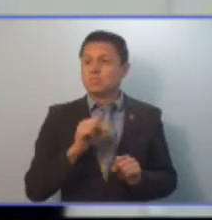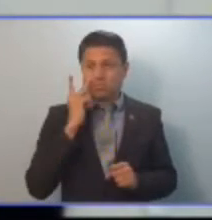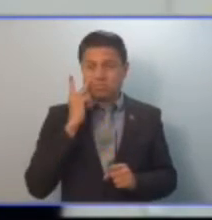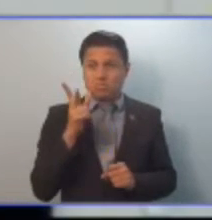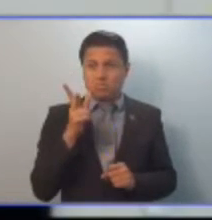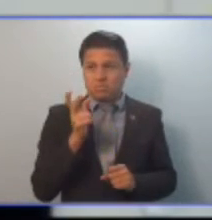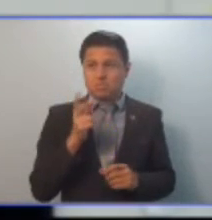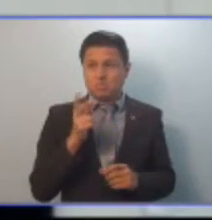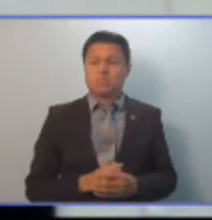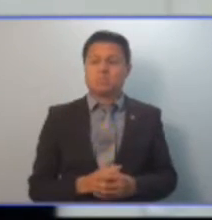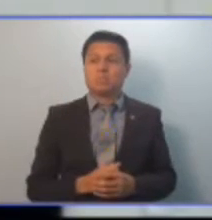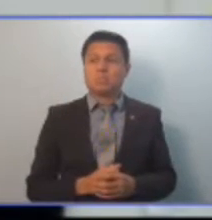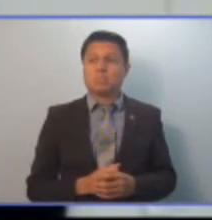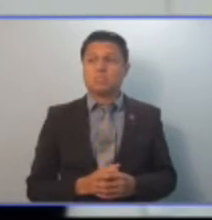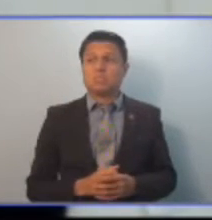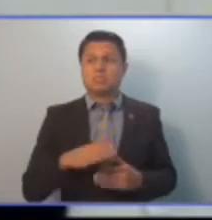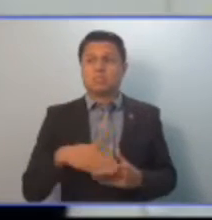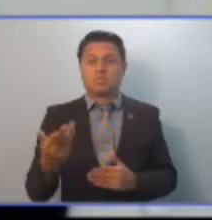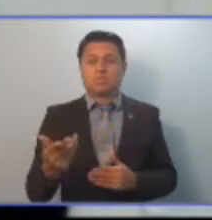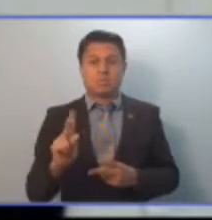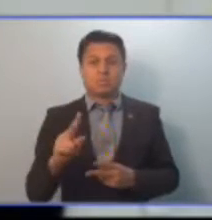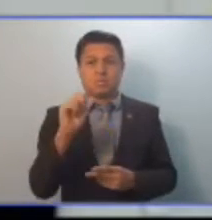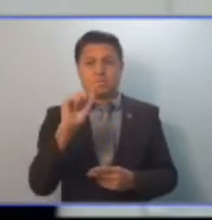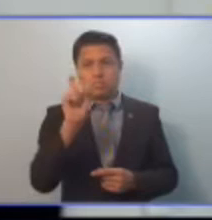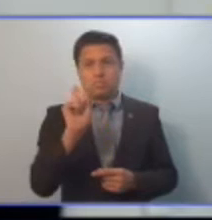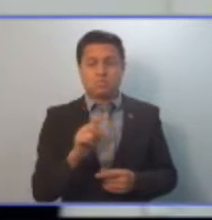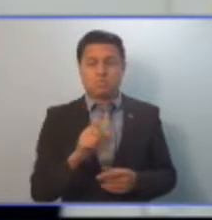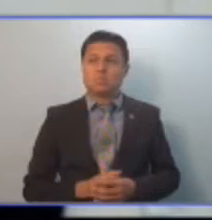apreciar. Pasando a la segunda pregunta.